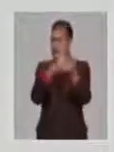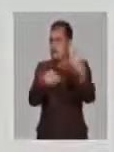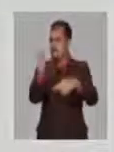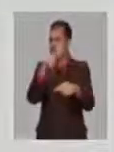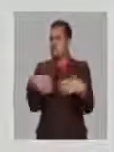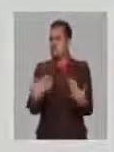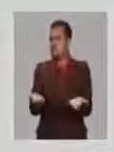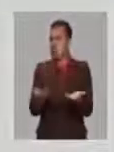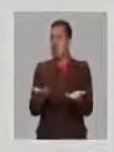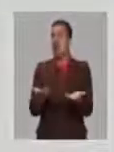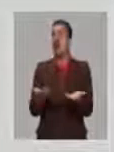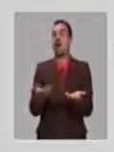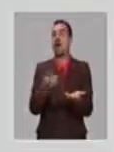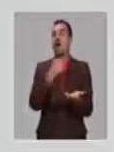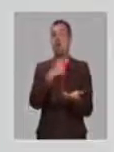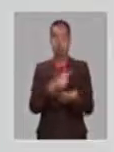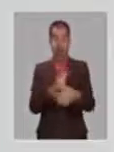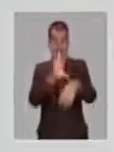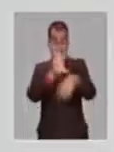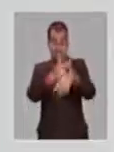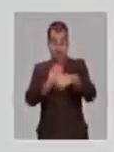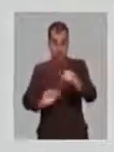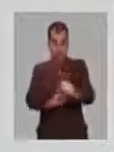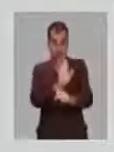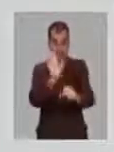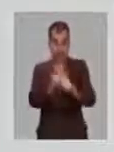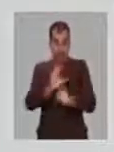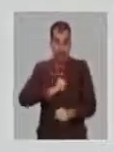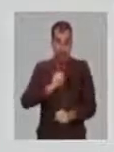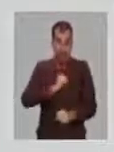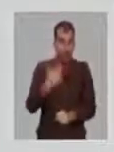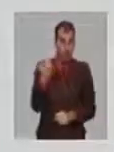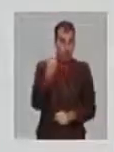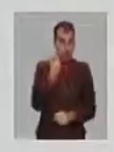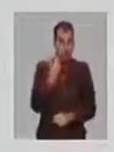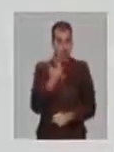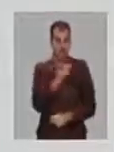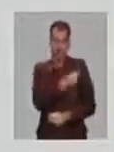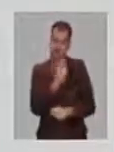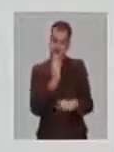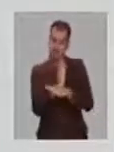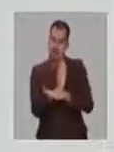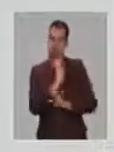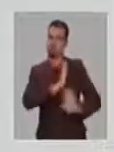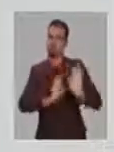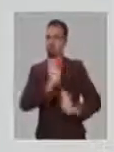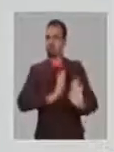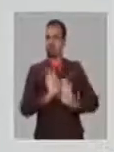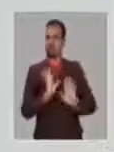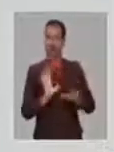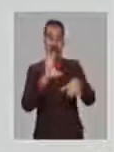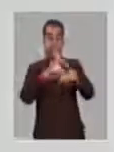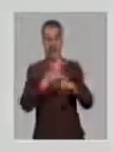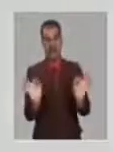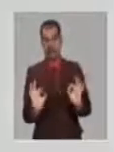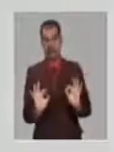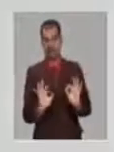han apostado a la eficacia es evitar la enfermedad sintomática y evitar que el individuo pase a formas